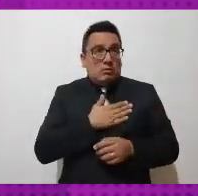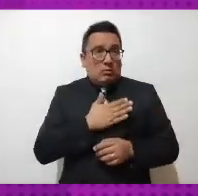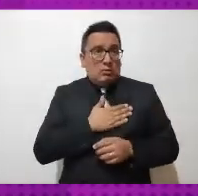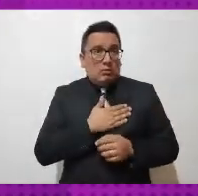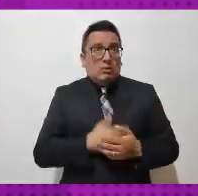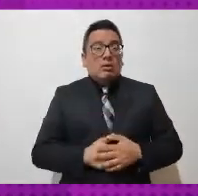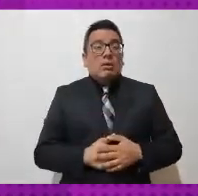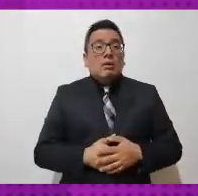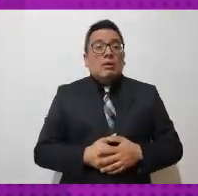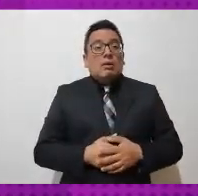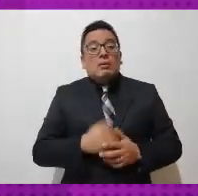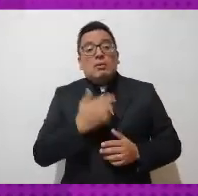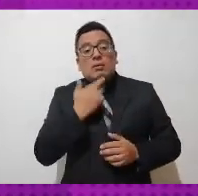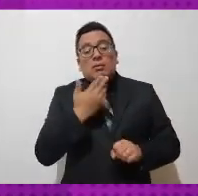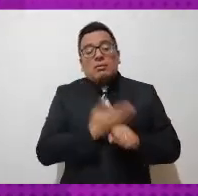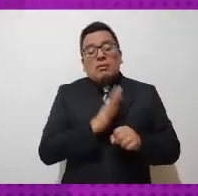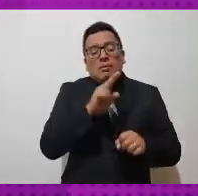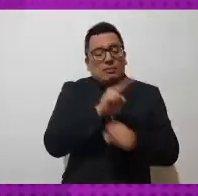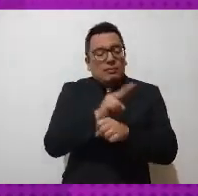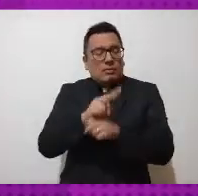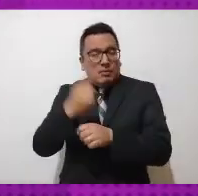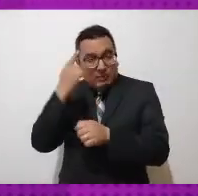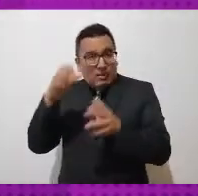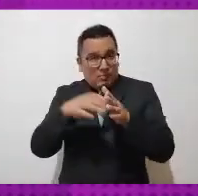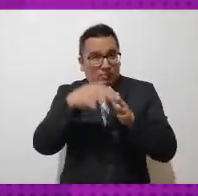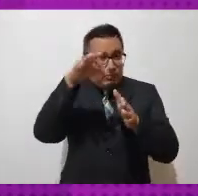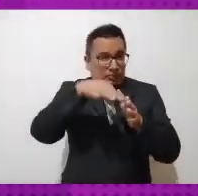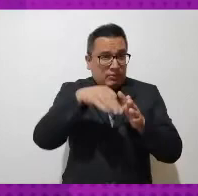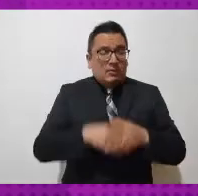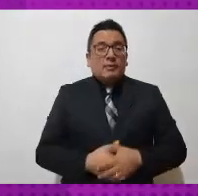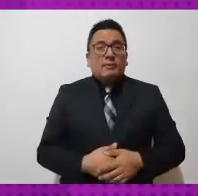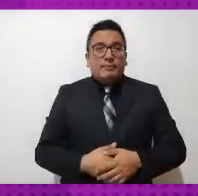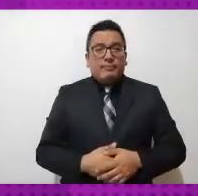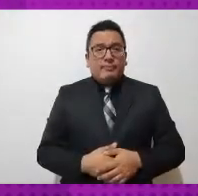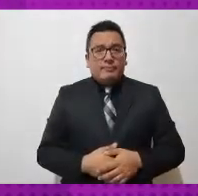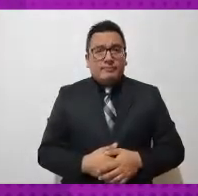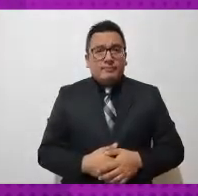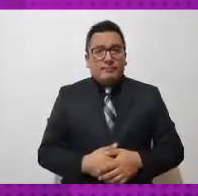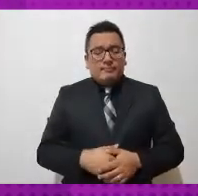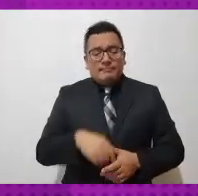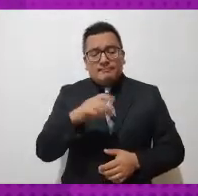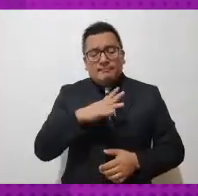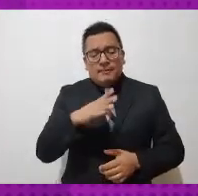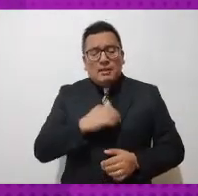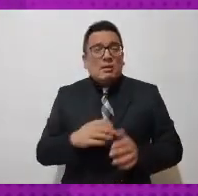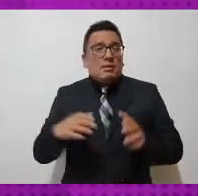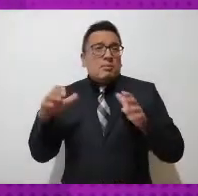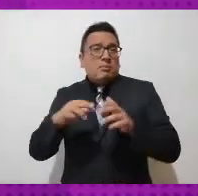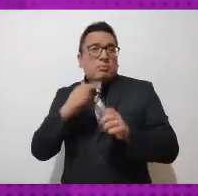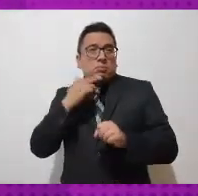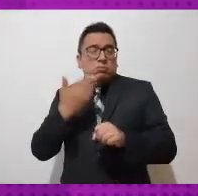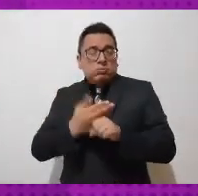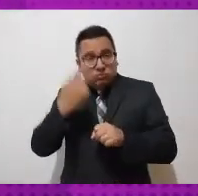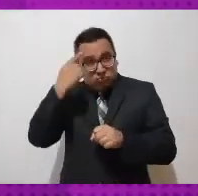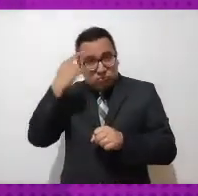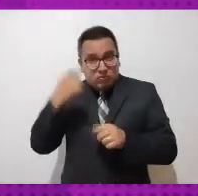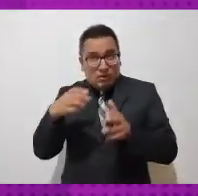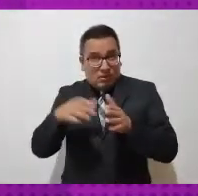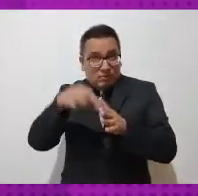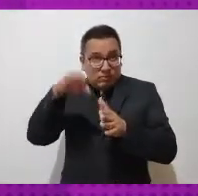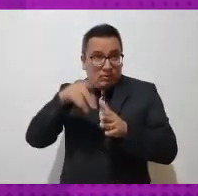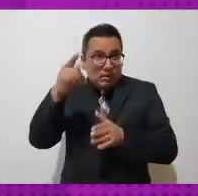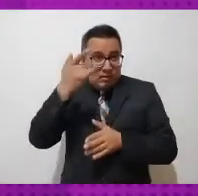CAES, CAELs o supervisores electorales, en lo que se llamaba la Comisión Electoral del Estado de